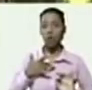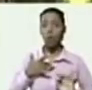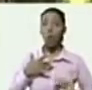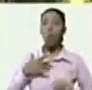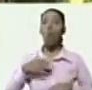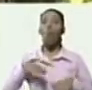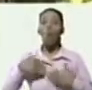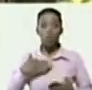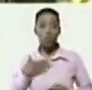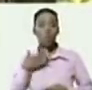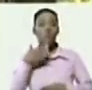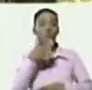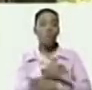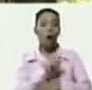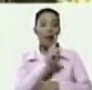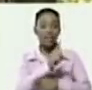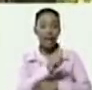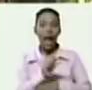en Santa Ana de Coro,